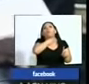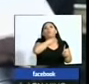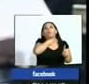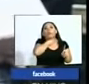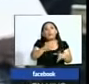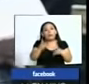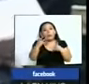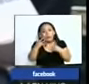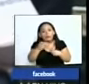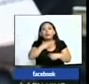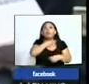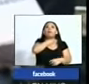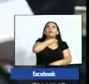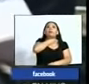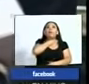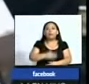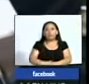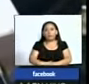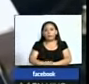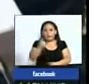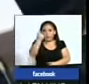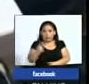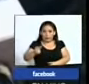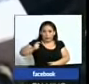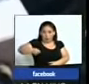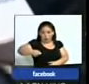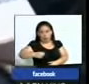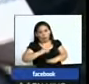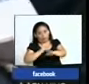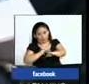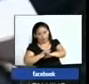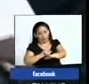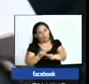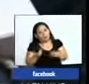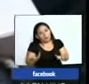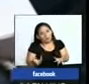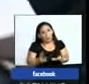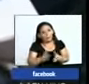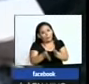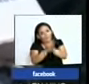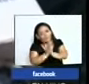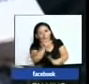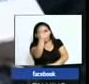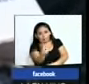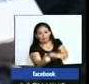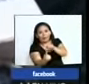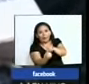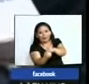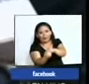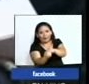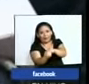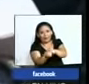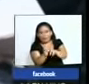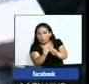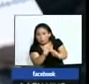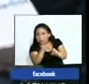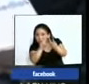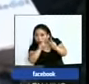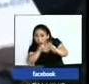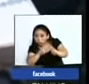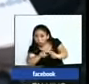pretendía hacer un estrangulamiento. La defensa ha solicitado un peritaje psiquiátrico, ¿verdad?, a fin